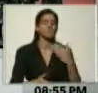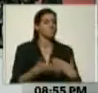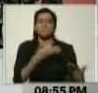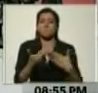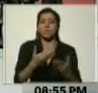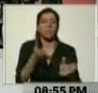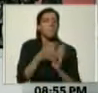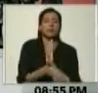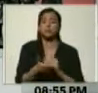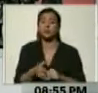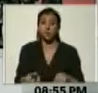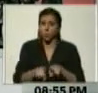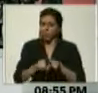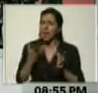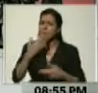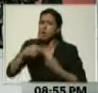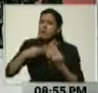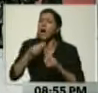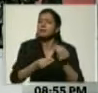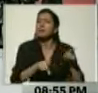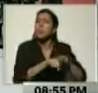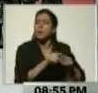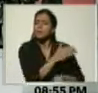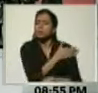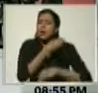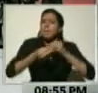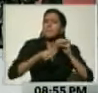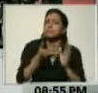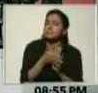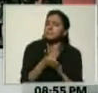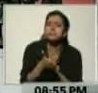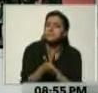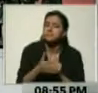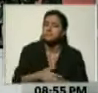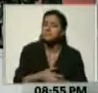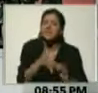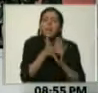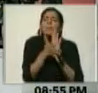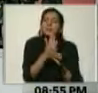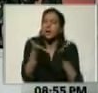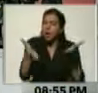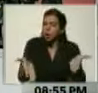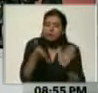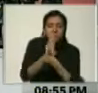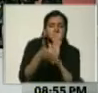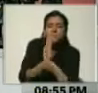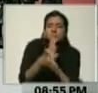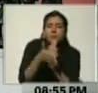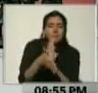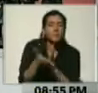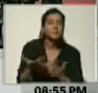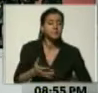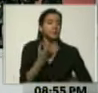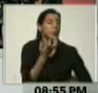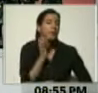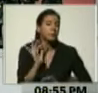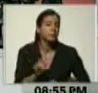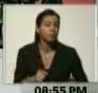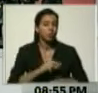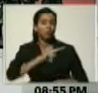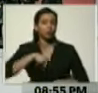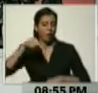Si fuésemos nosotros los que hiciéramos eso, ¿qué estaría pasando? ¿O qué ocurriría?